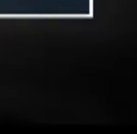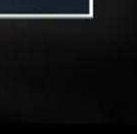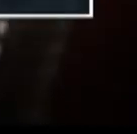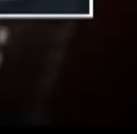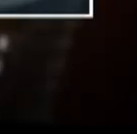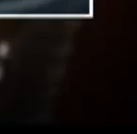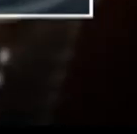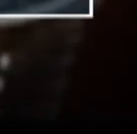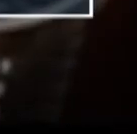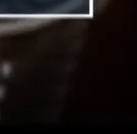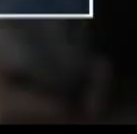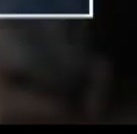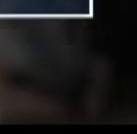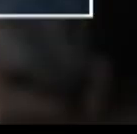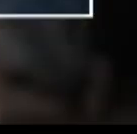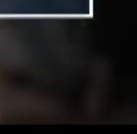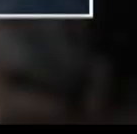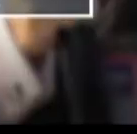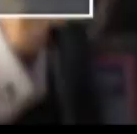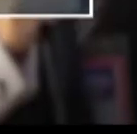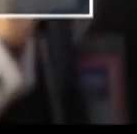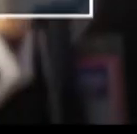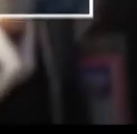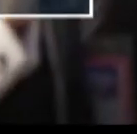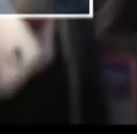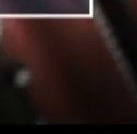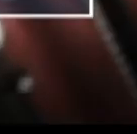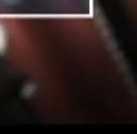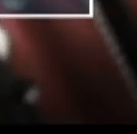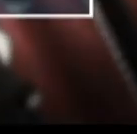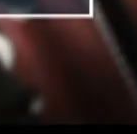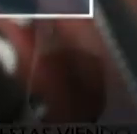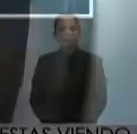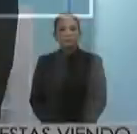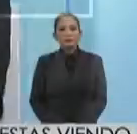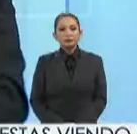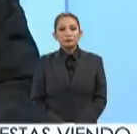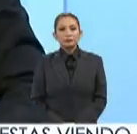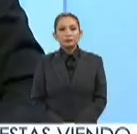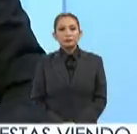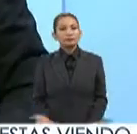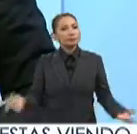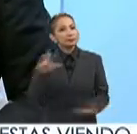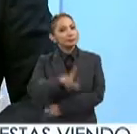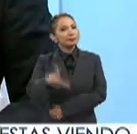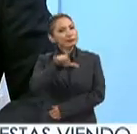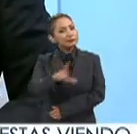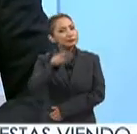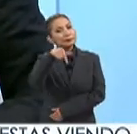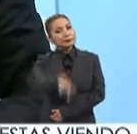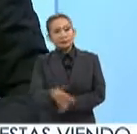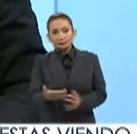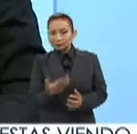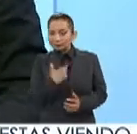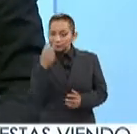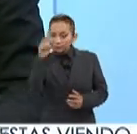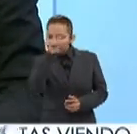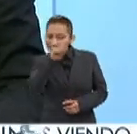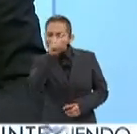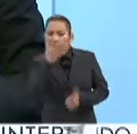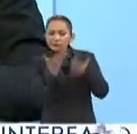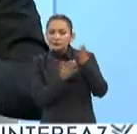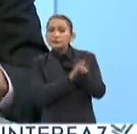Mm-hmm. Ya es lunes de nuestra sección